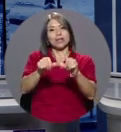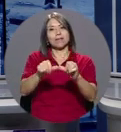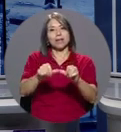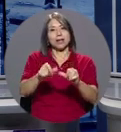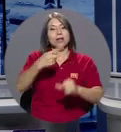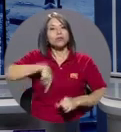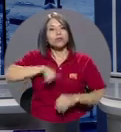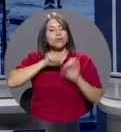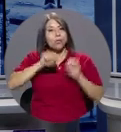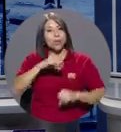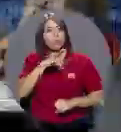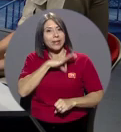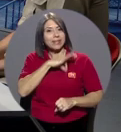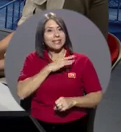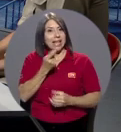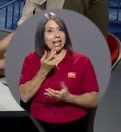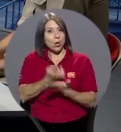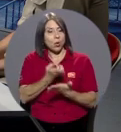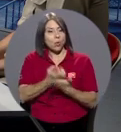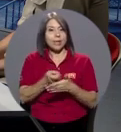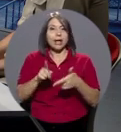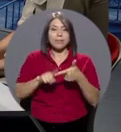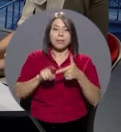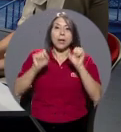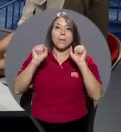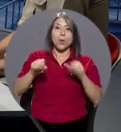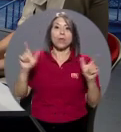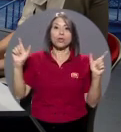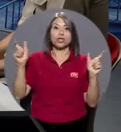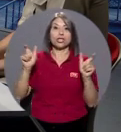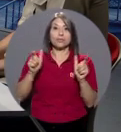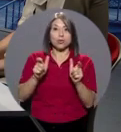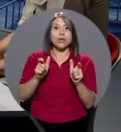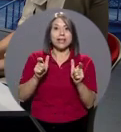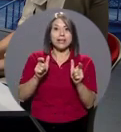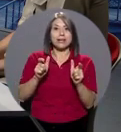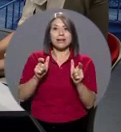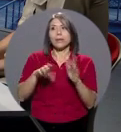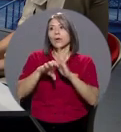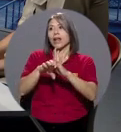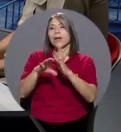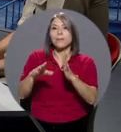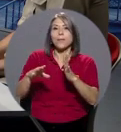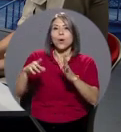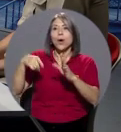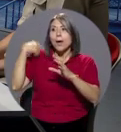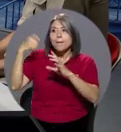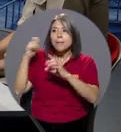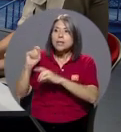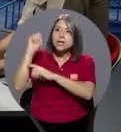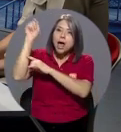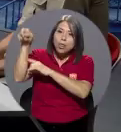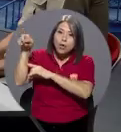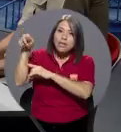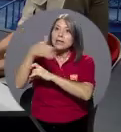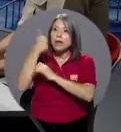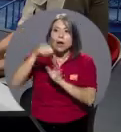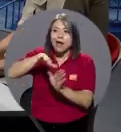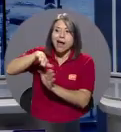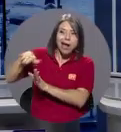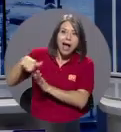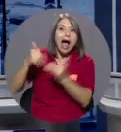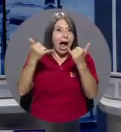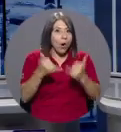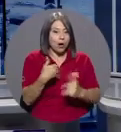sostenible. Claro. Podemos beneficiar la parte económica, podemos disminuir, por ejemplo, trayendo pescadores del sector pesquero a una actividad productiva